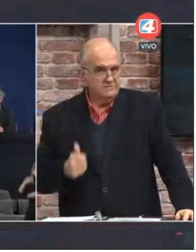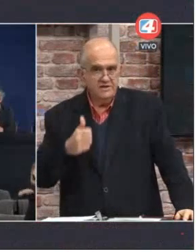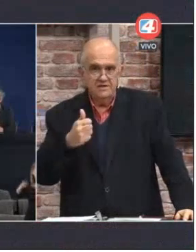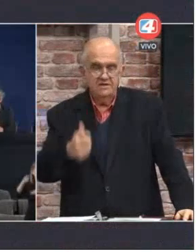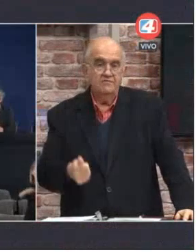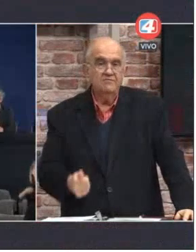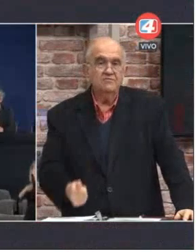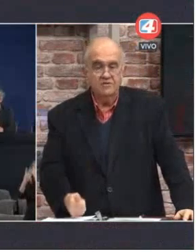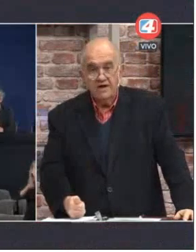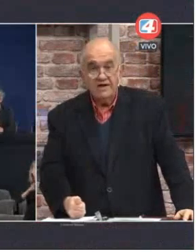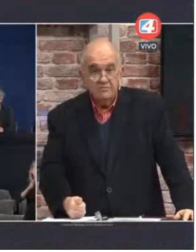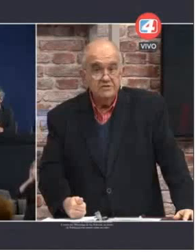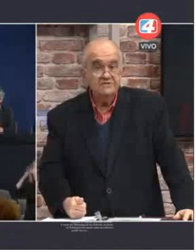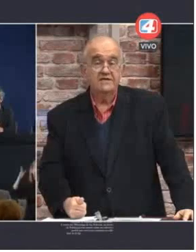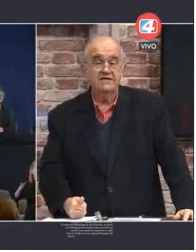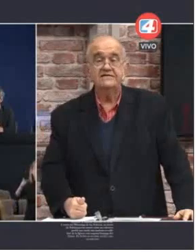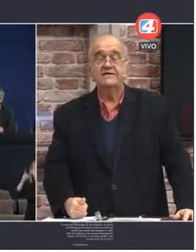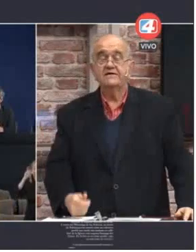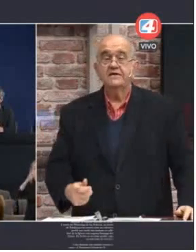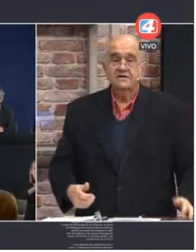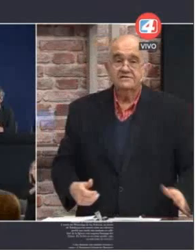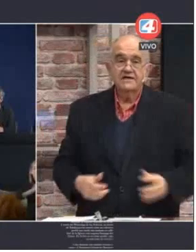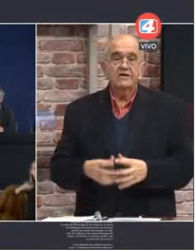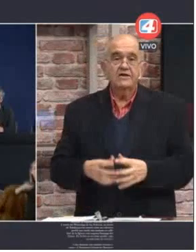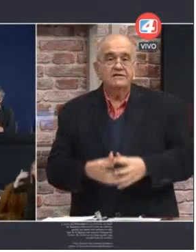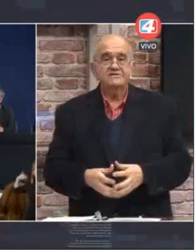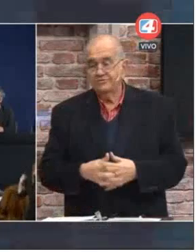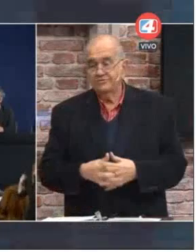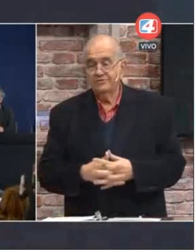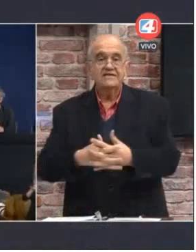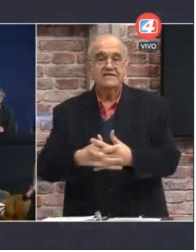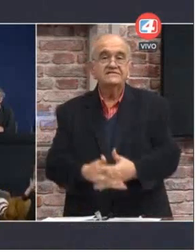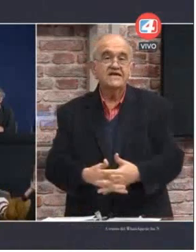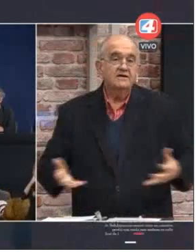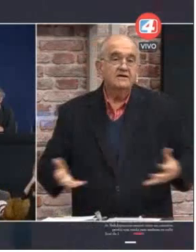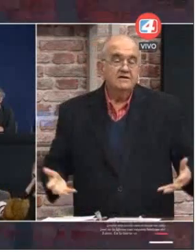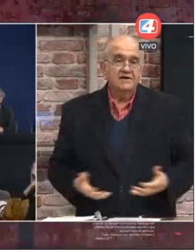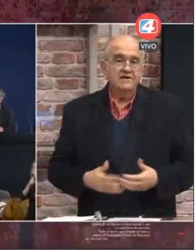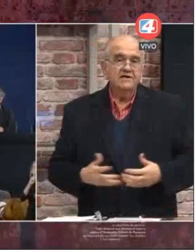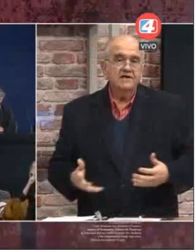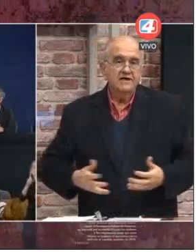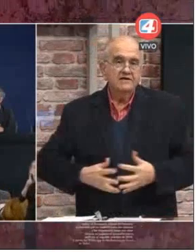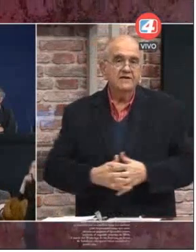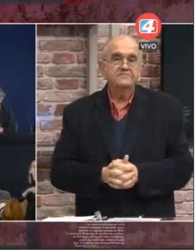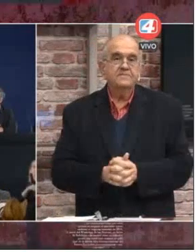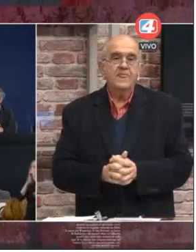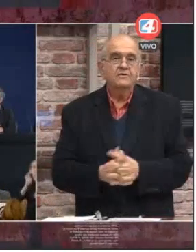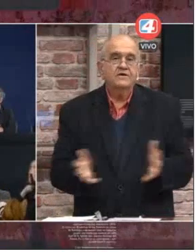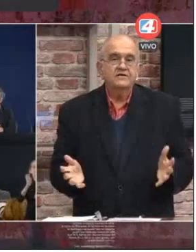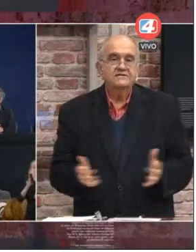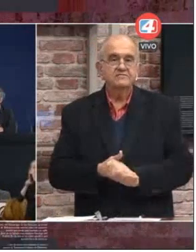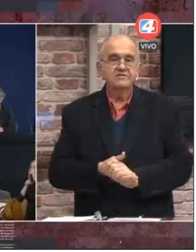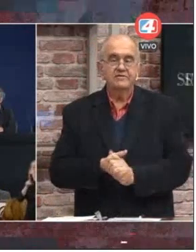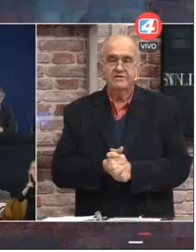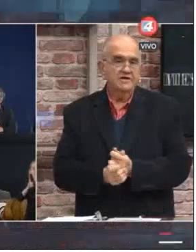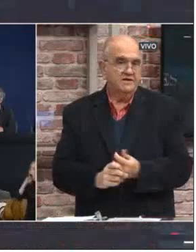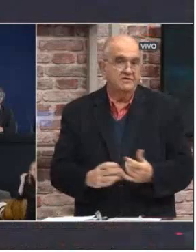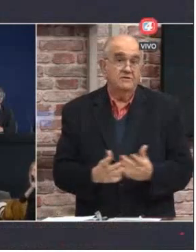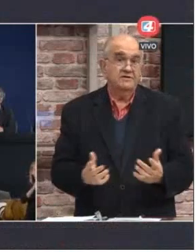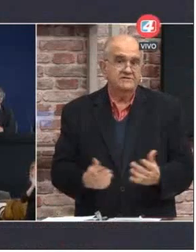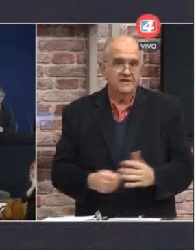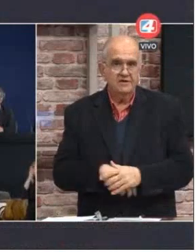o sea ni hablemos de juan grabois que le exige el salario básico universal ya y la realidad es que lo que dice silvina